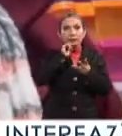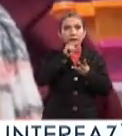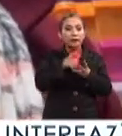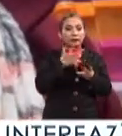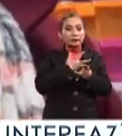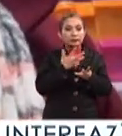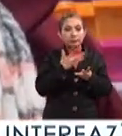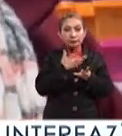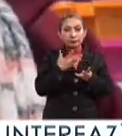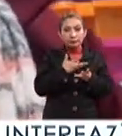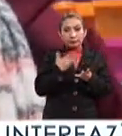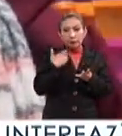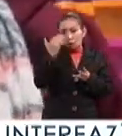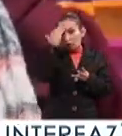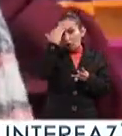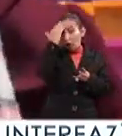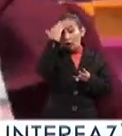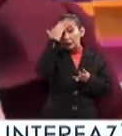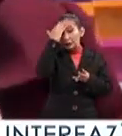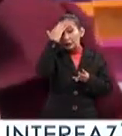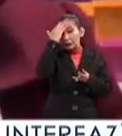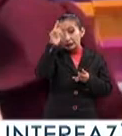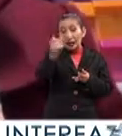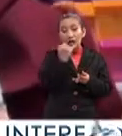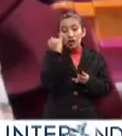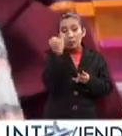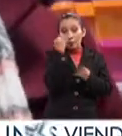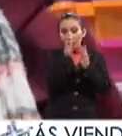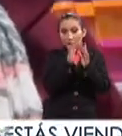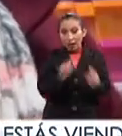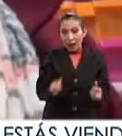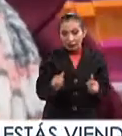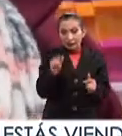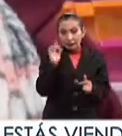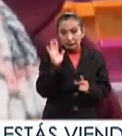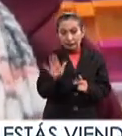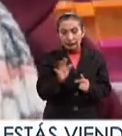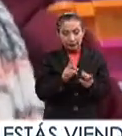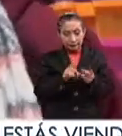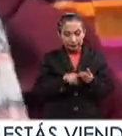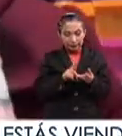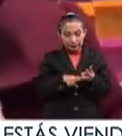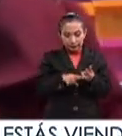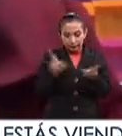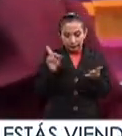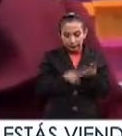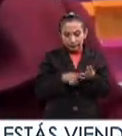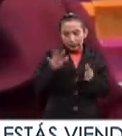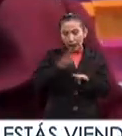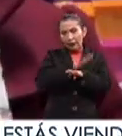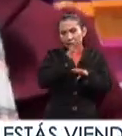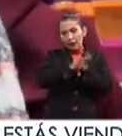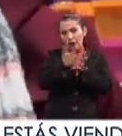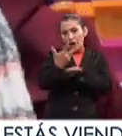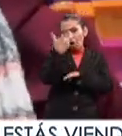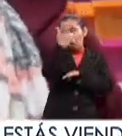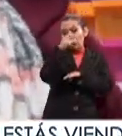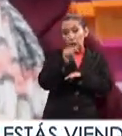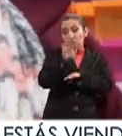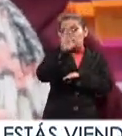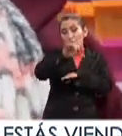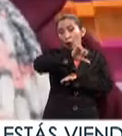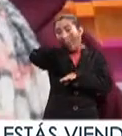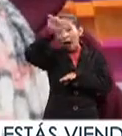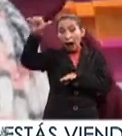tuvieras conocimitos del idioma de francés, un promedio mínimo de